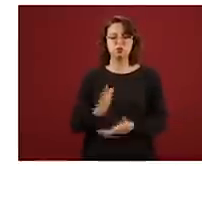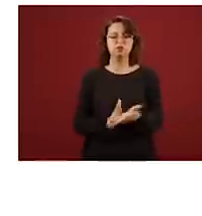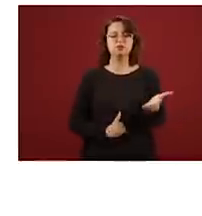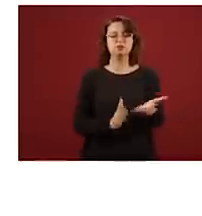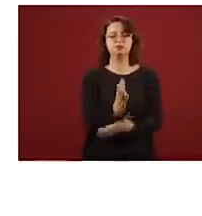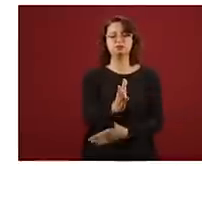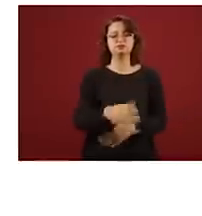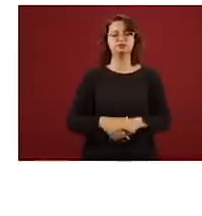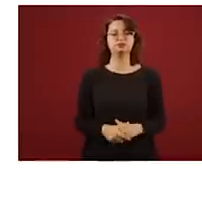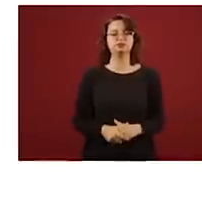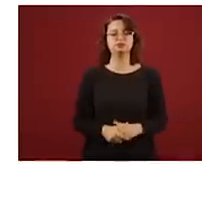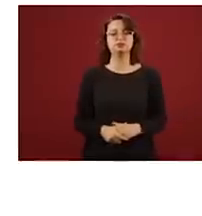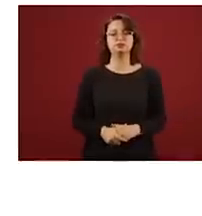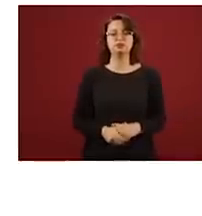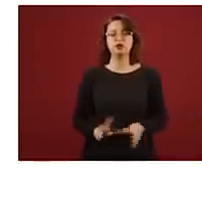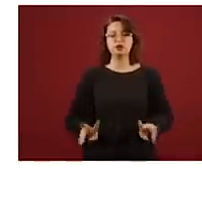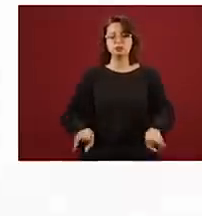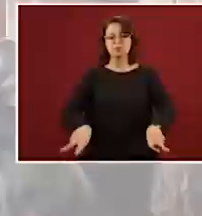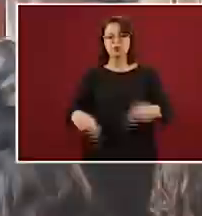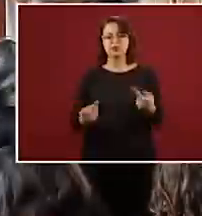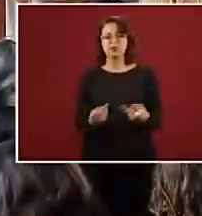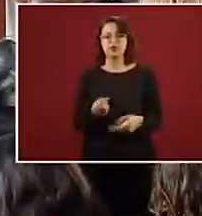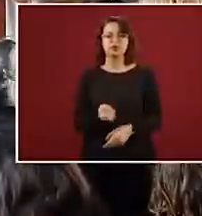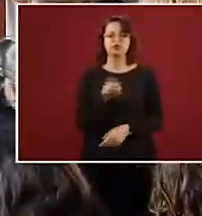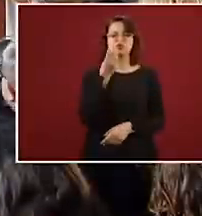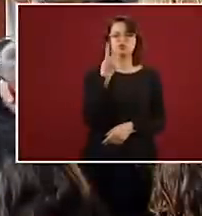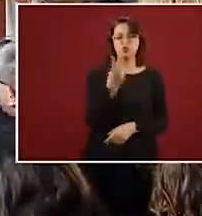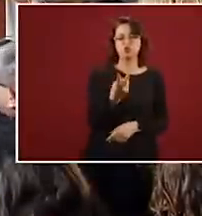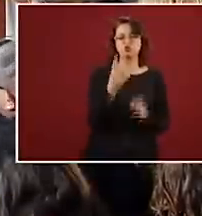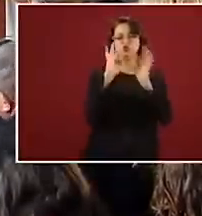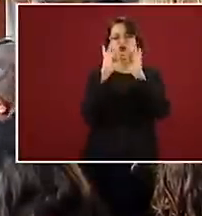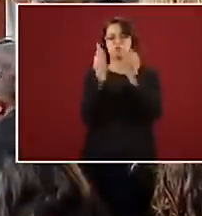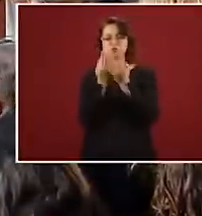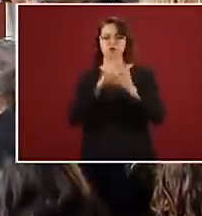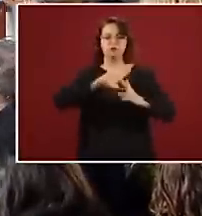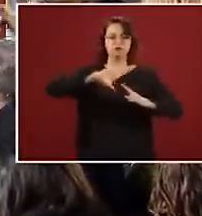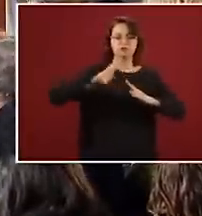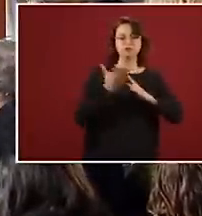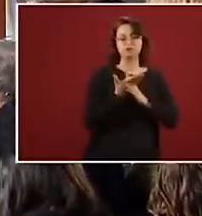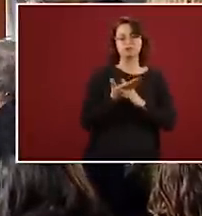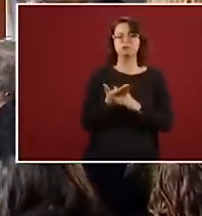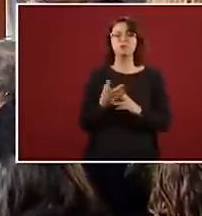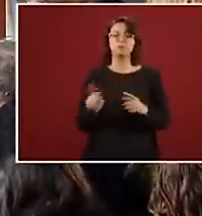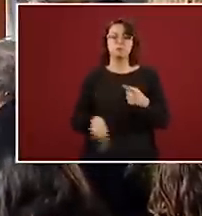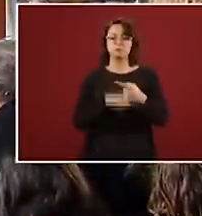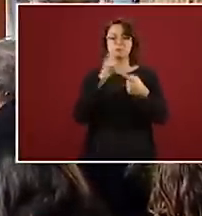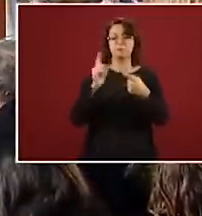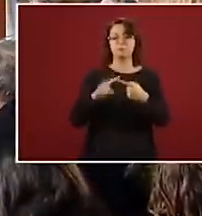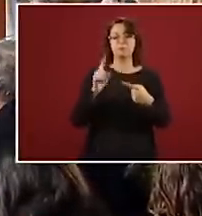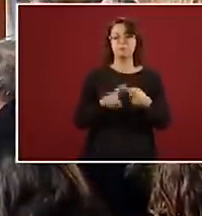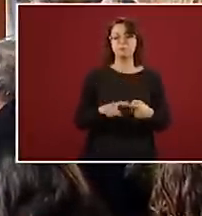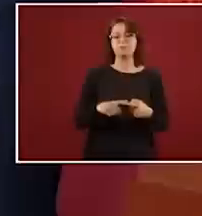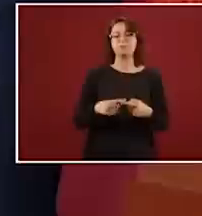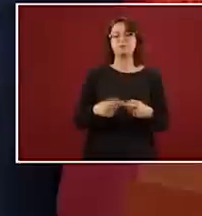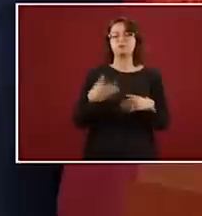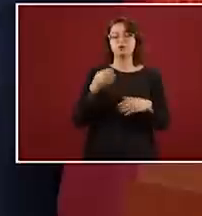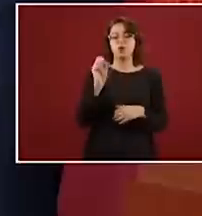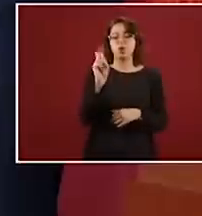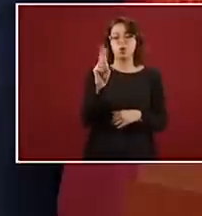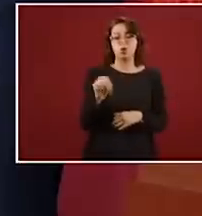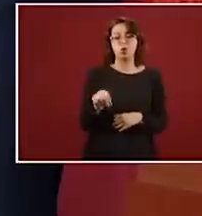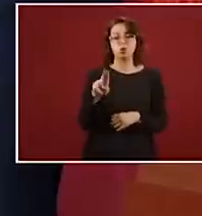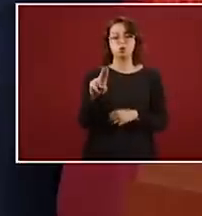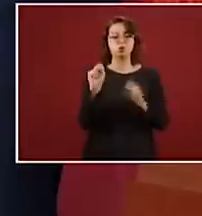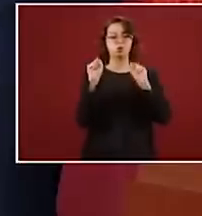se divide en 2 fases. Hay una primera fase, que es la que arranca el día de hoy, donde la Oficina de las Naciones